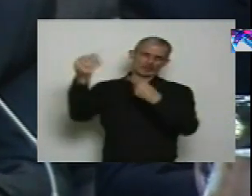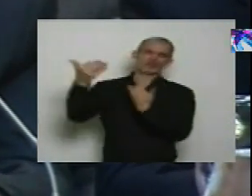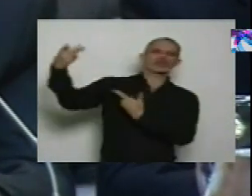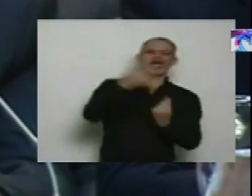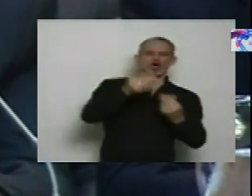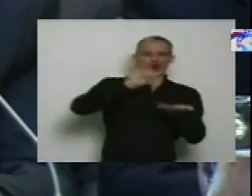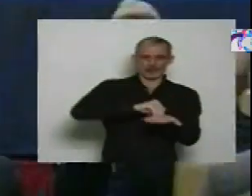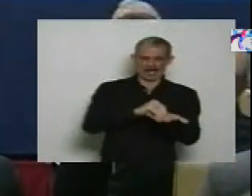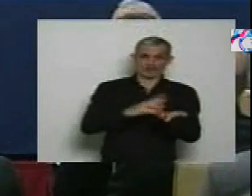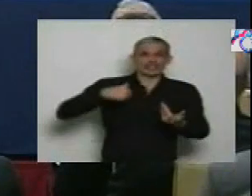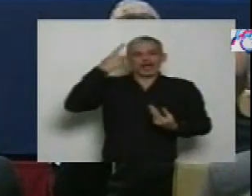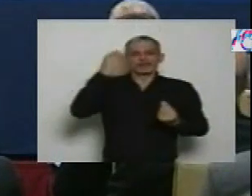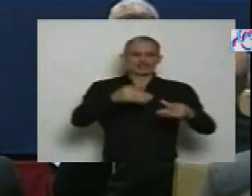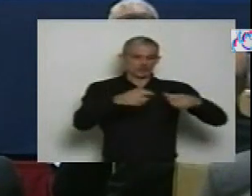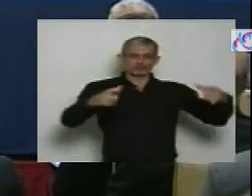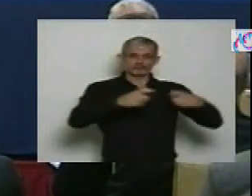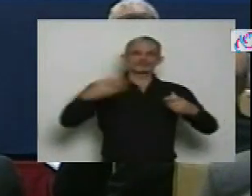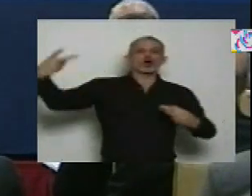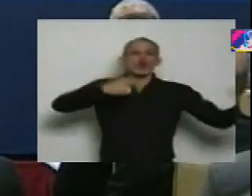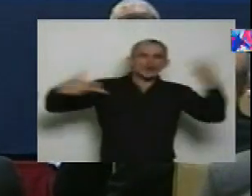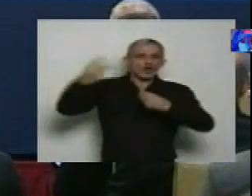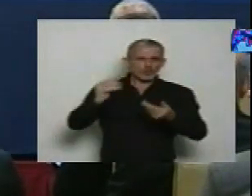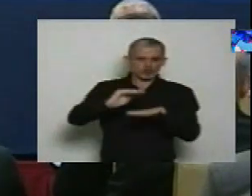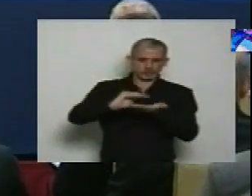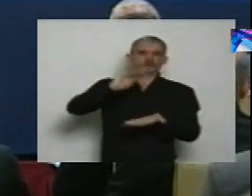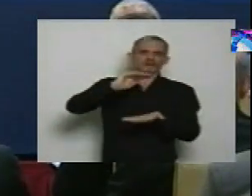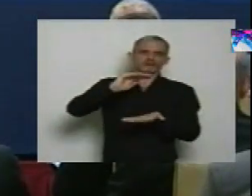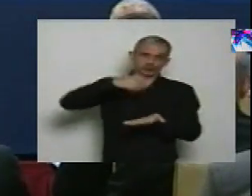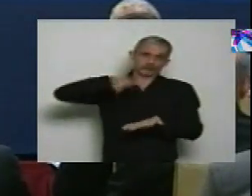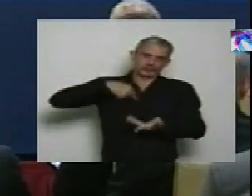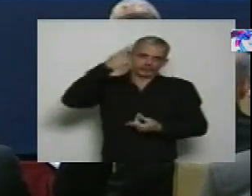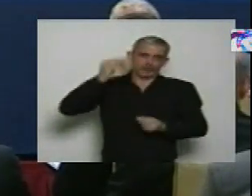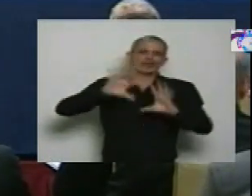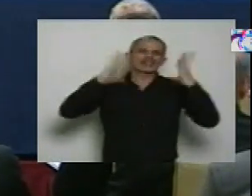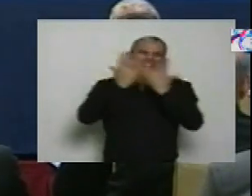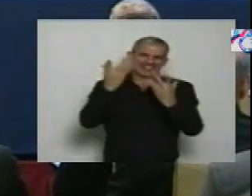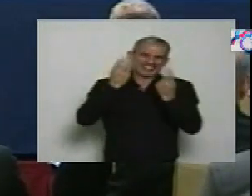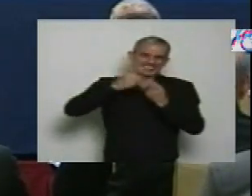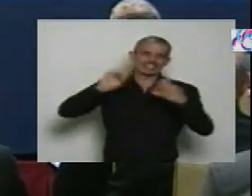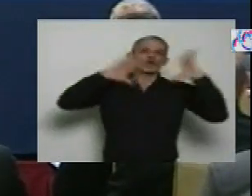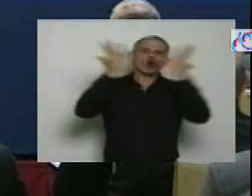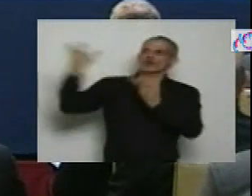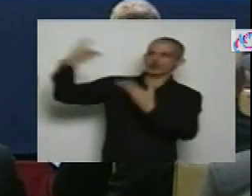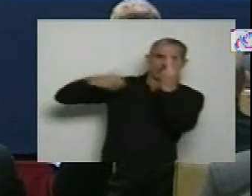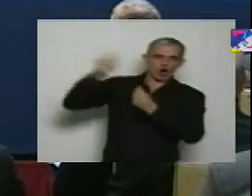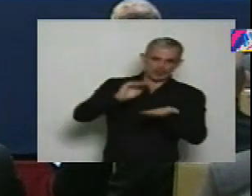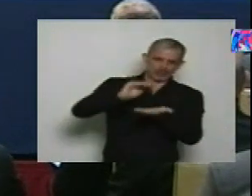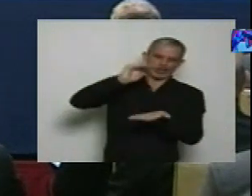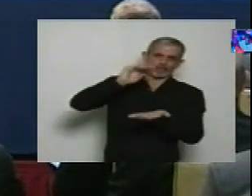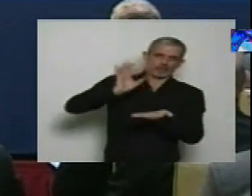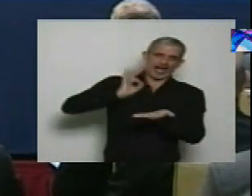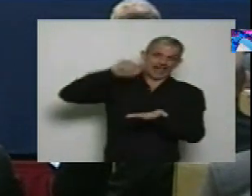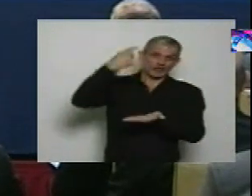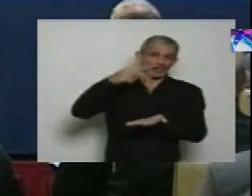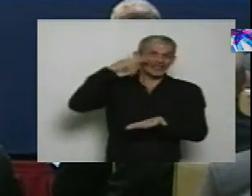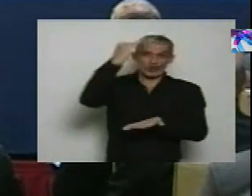esperamos que haya un repunte de la demanda externa tan importante para sostener la actividad doméstica, de forma tal que el año que